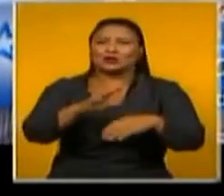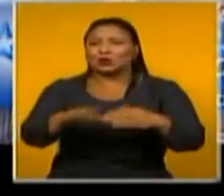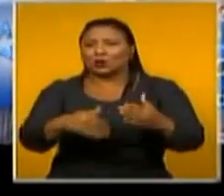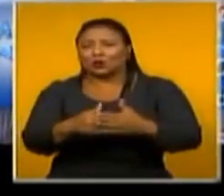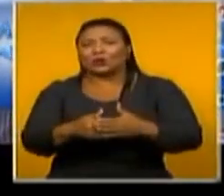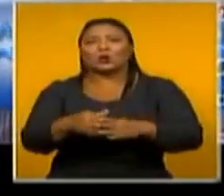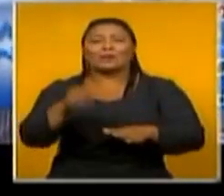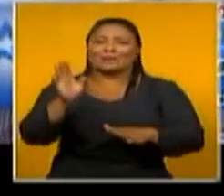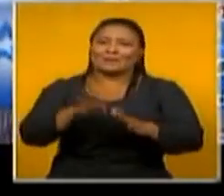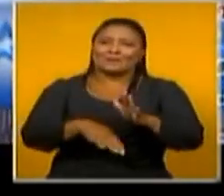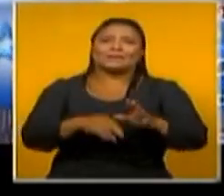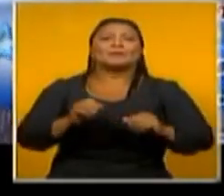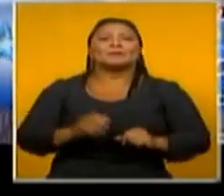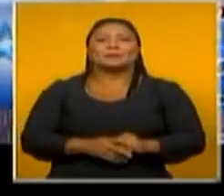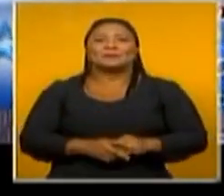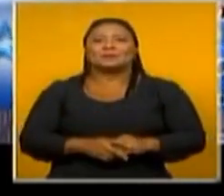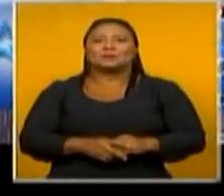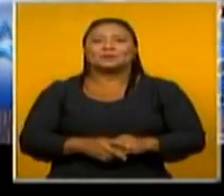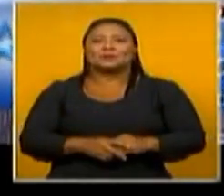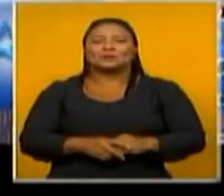por varios motivos.